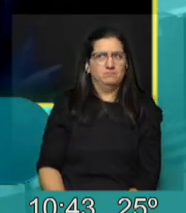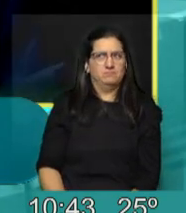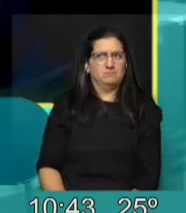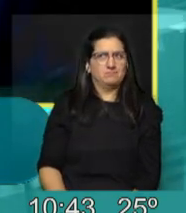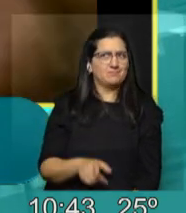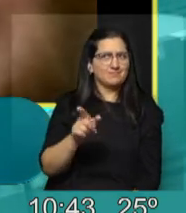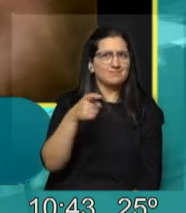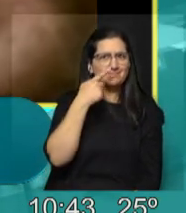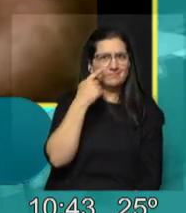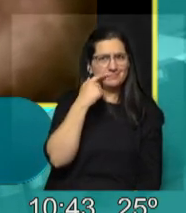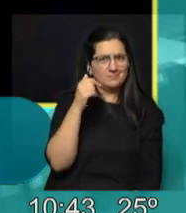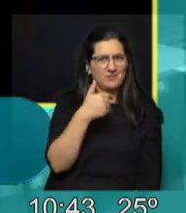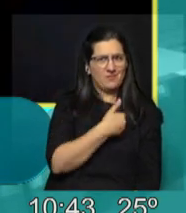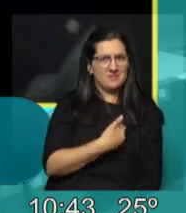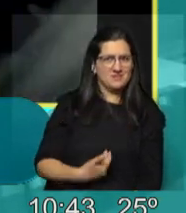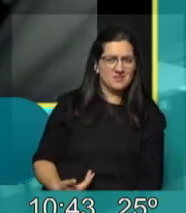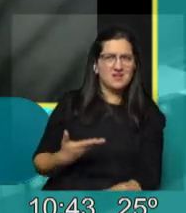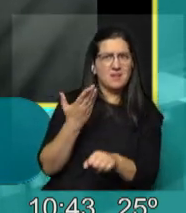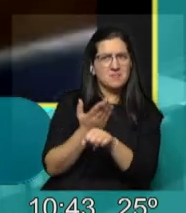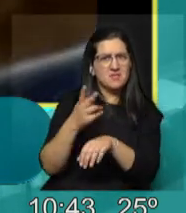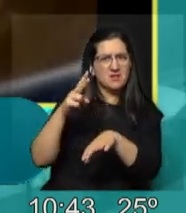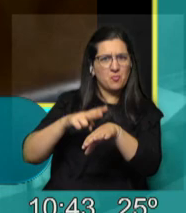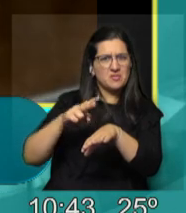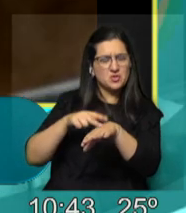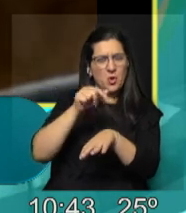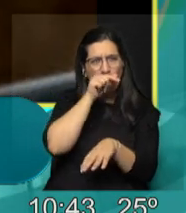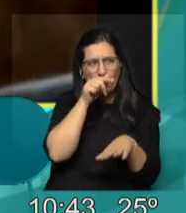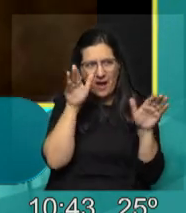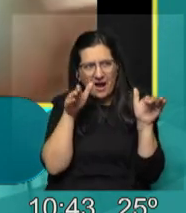muchacho, este tipo fue presidente y le pide consejo a un